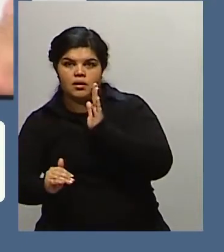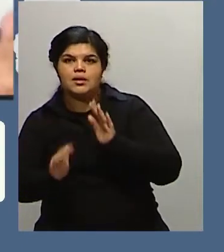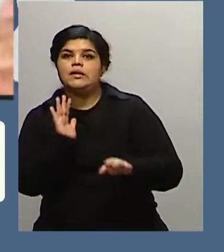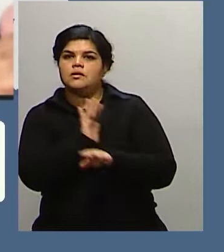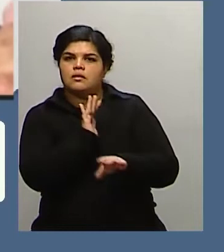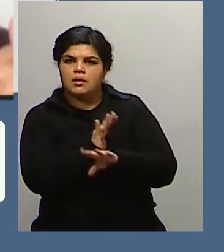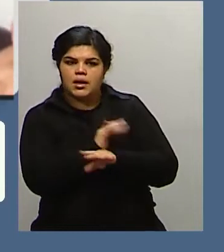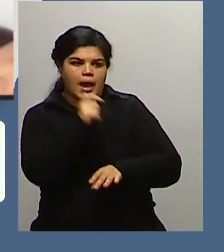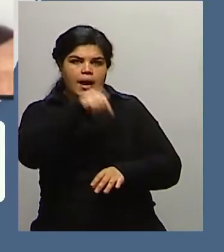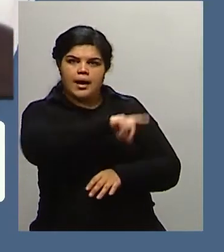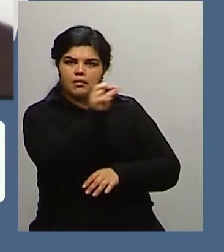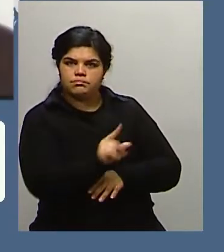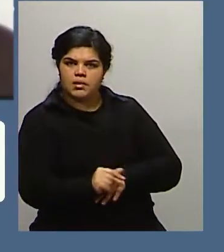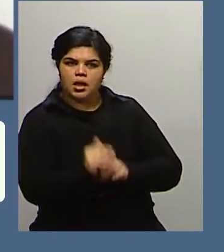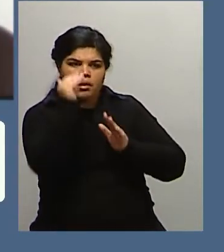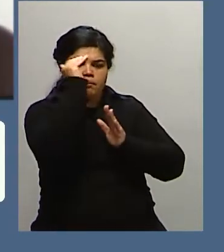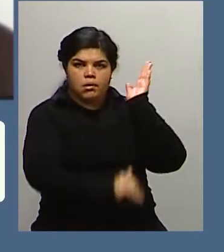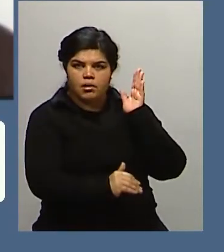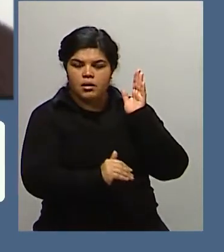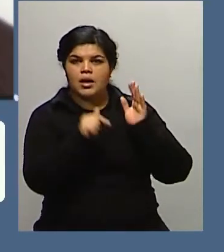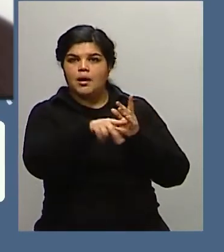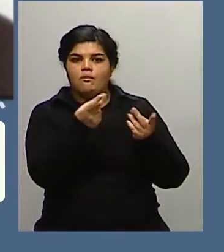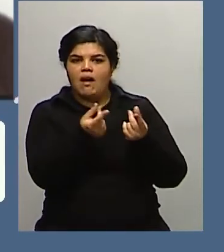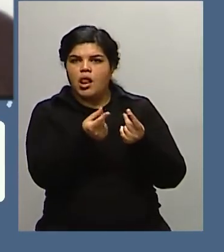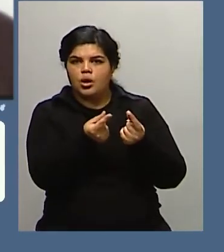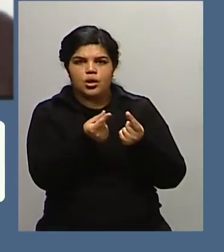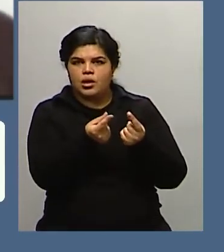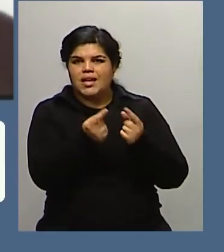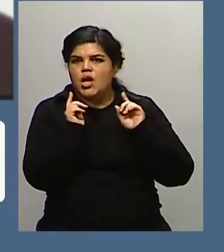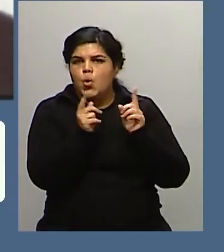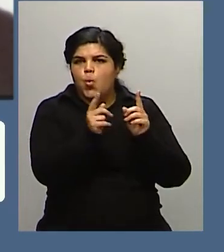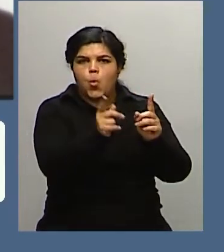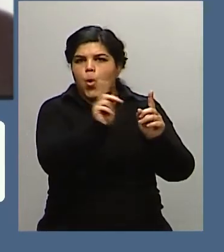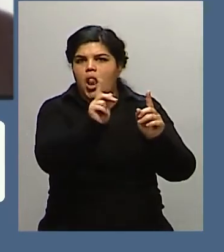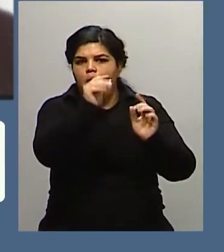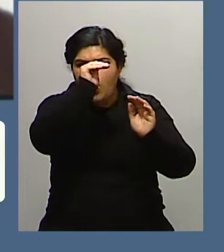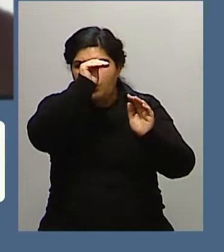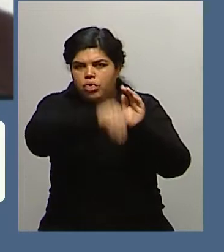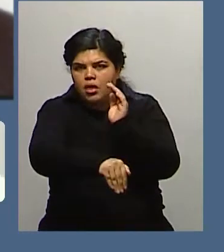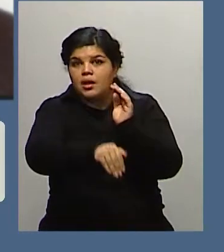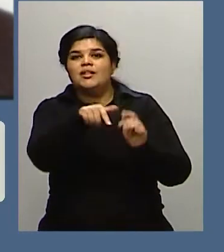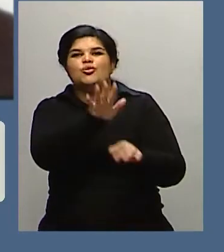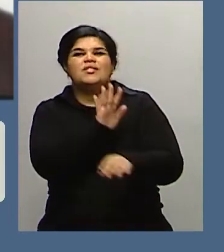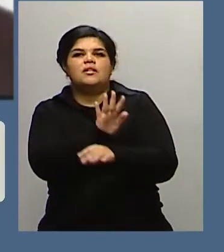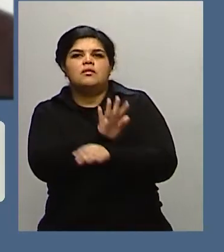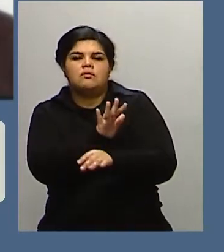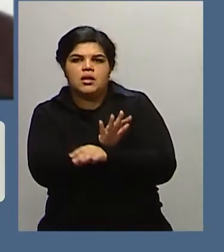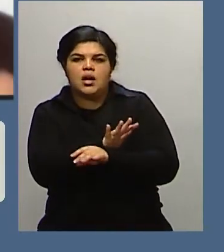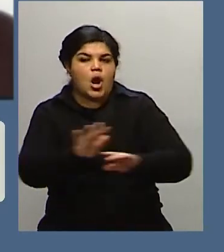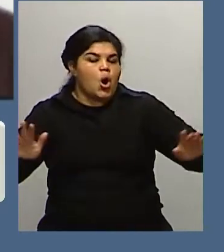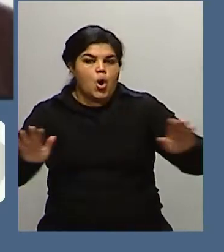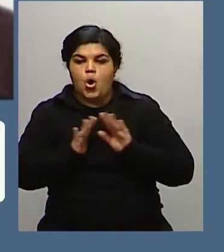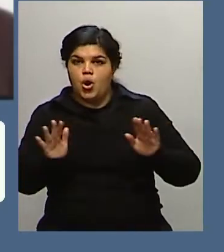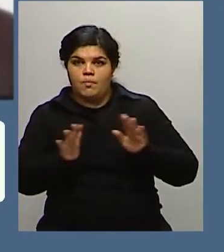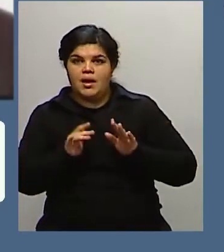gasto en relación a precios que ya podríamos no tenerlo. Entonces, esto es un shock, que